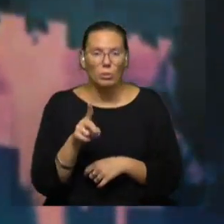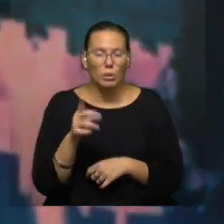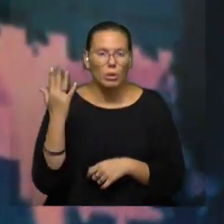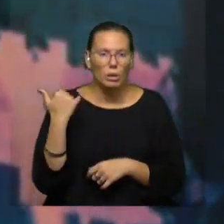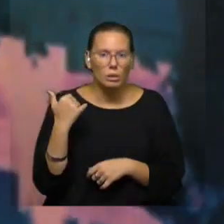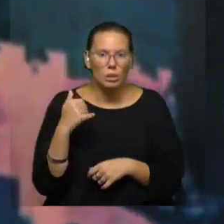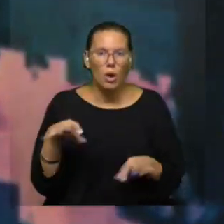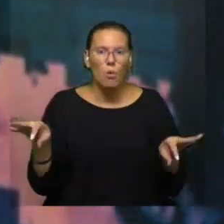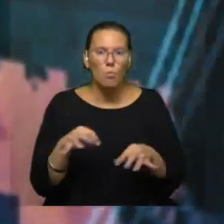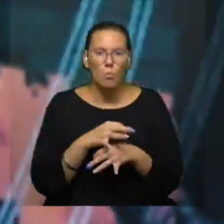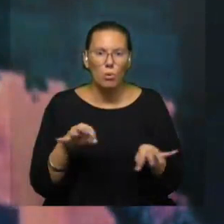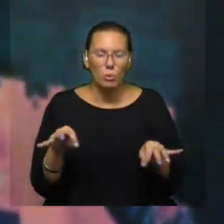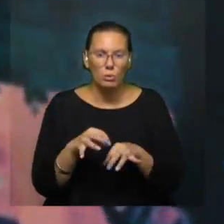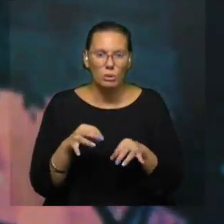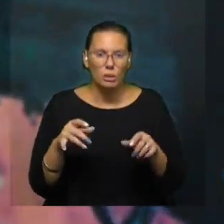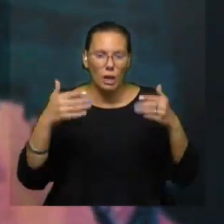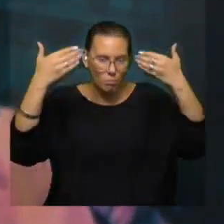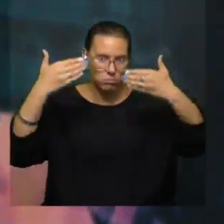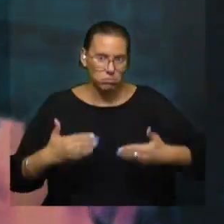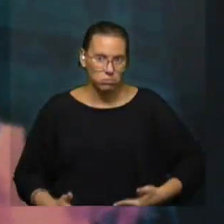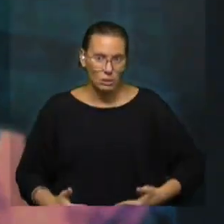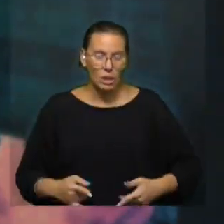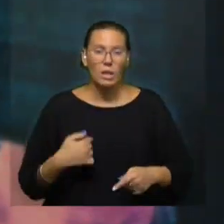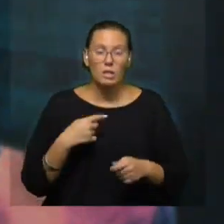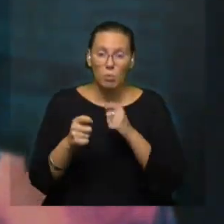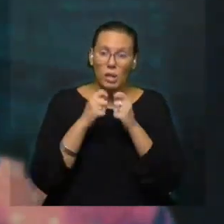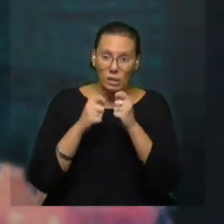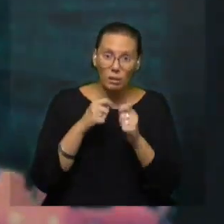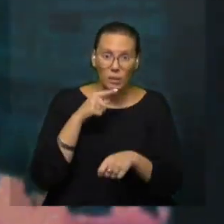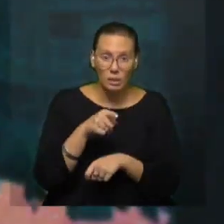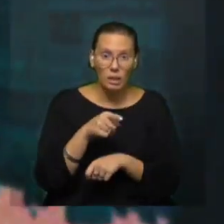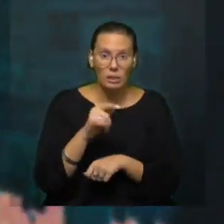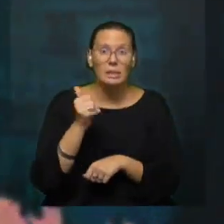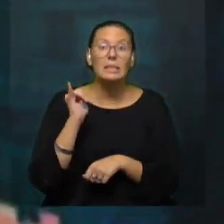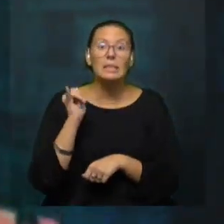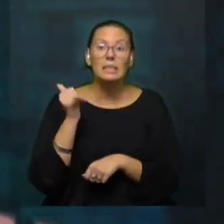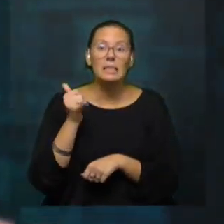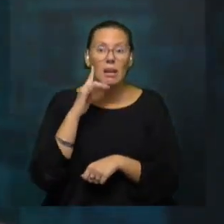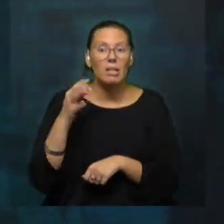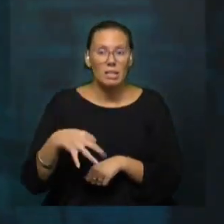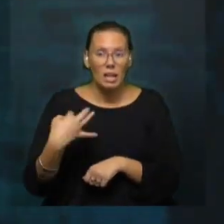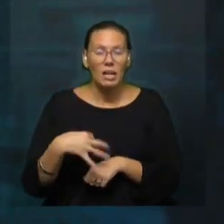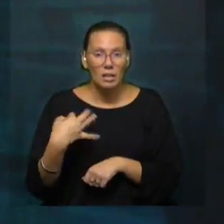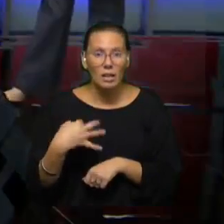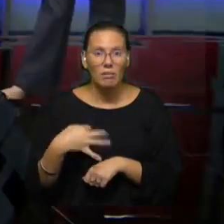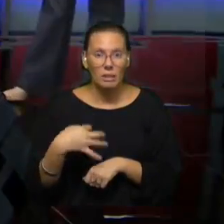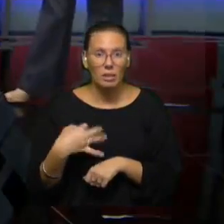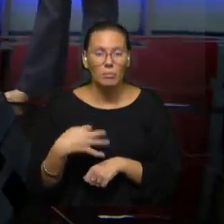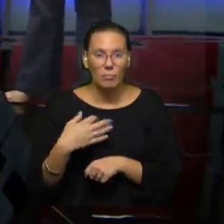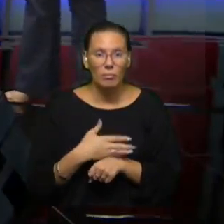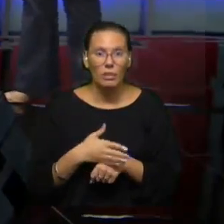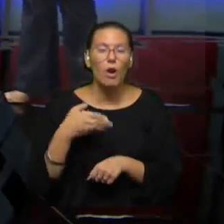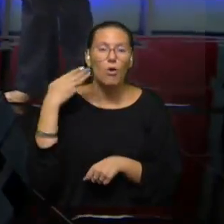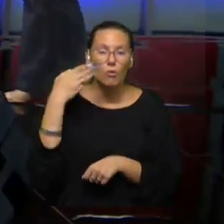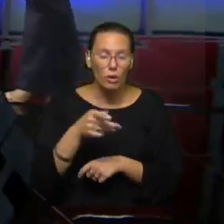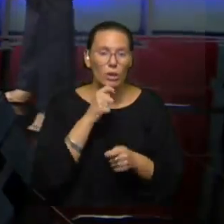se llamaba Música en el Aparador en plena sí, pandemia. Sí. De hecho, hicimos una nota de ese ciclo. Ah, sí, acá. Que estábamos, sí, sí. Es verdad, que fueron a